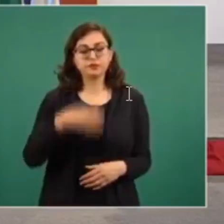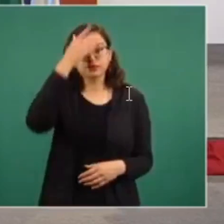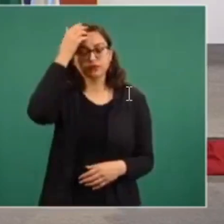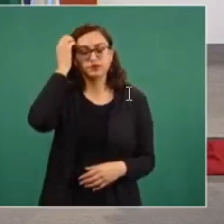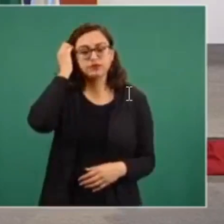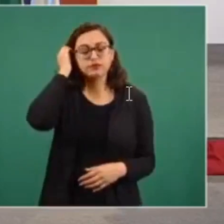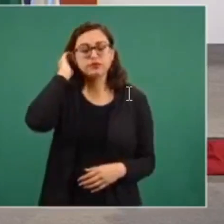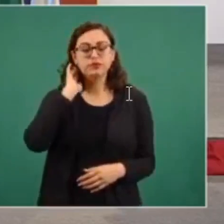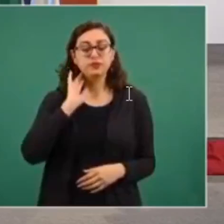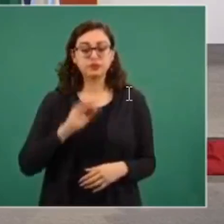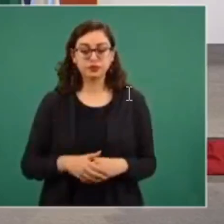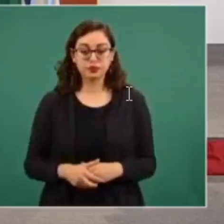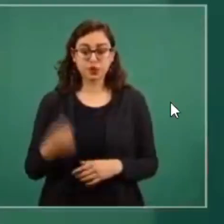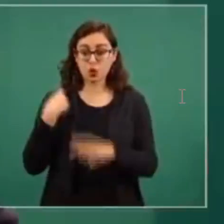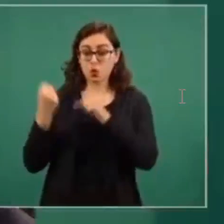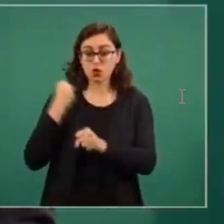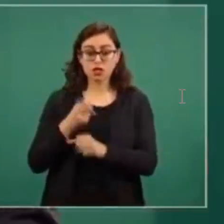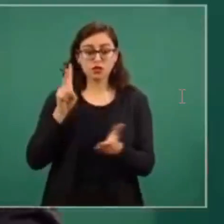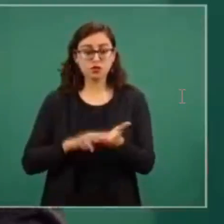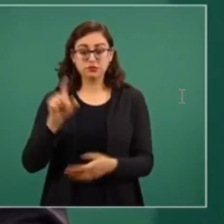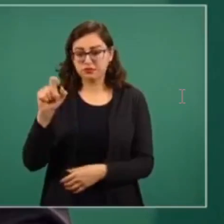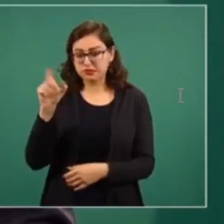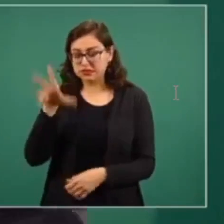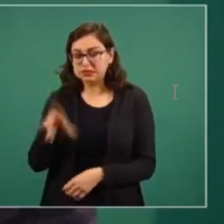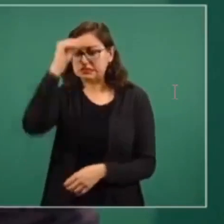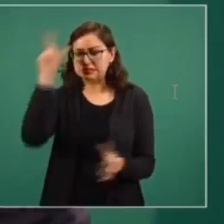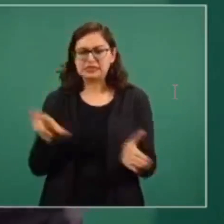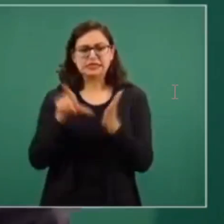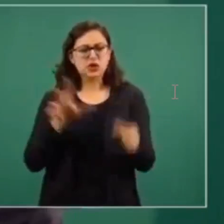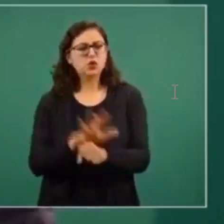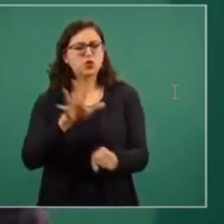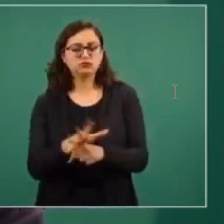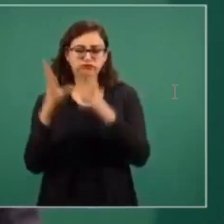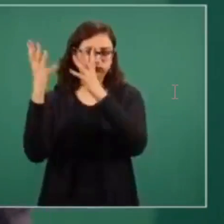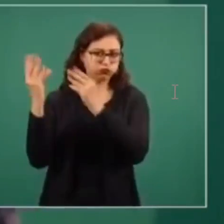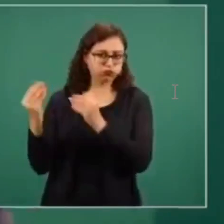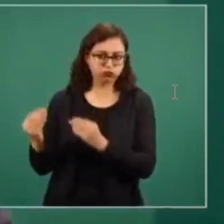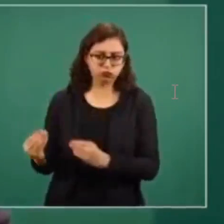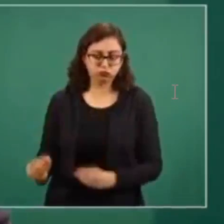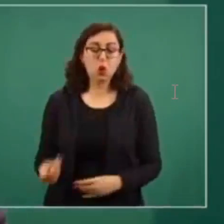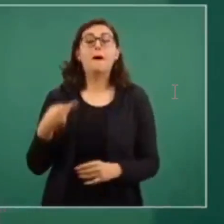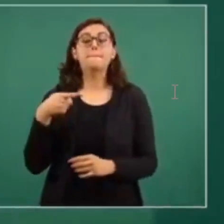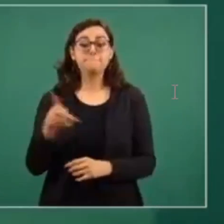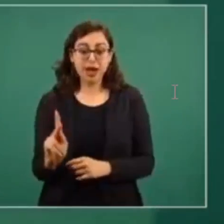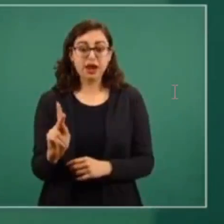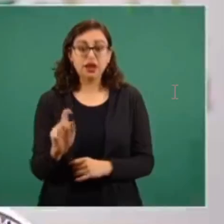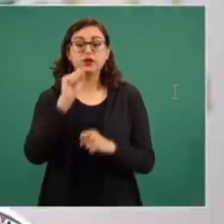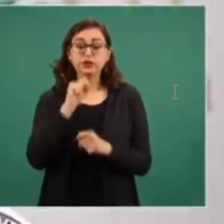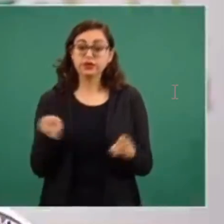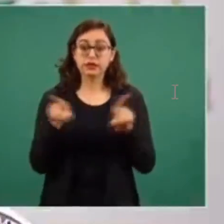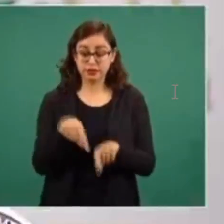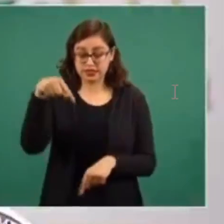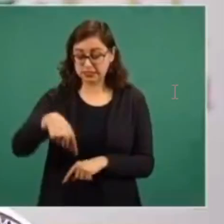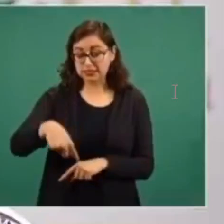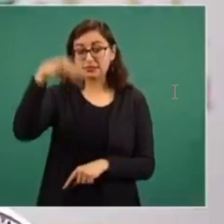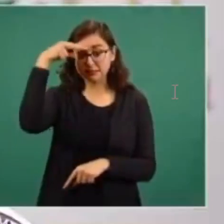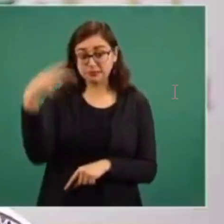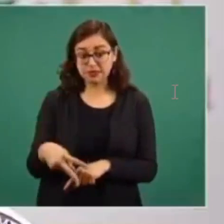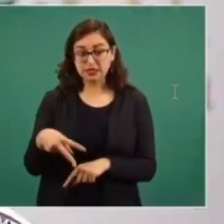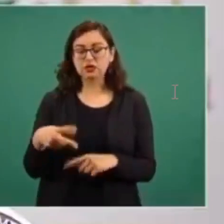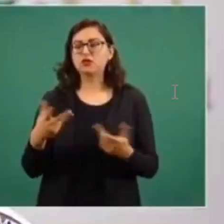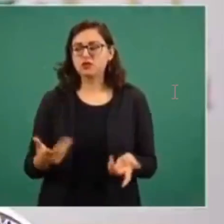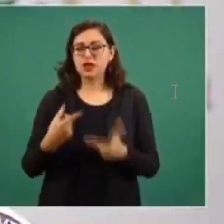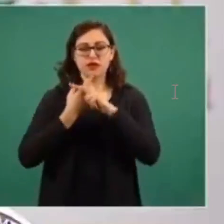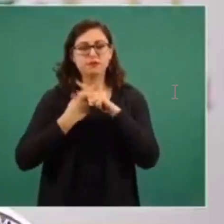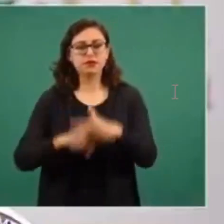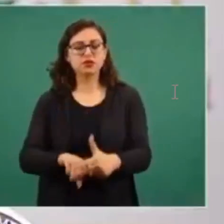durante el año pasado? Pues muchas cosas, pero sin duda nació en México ya la educación mixta.